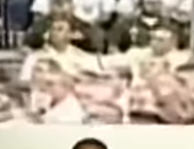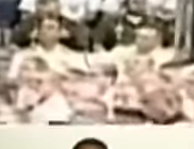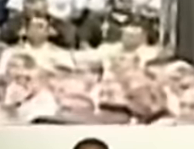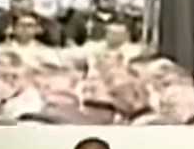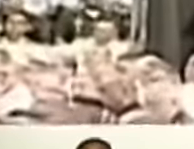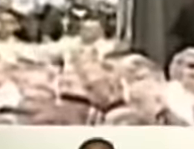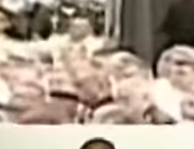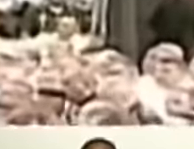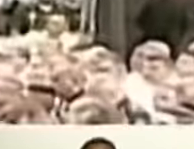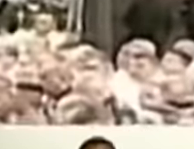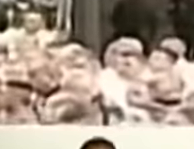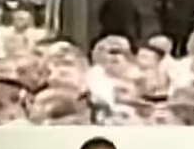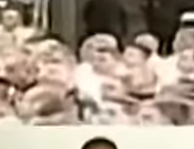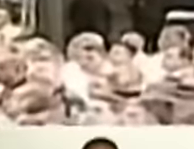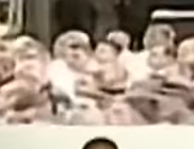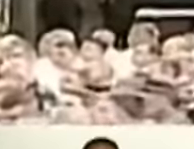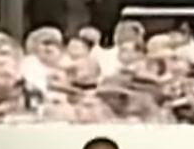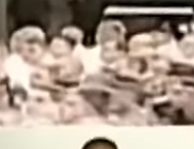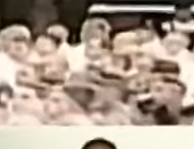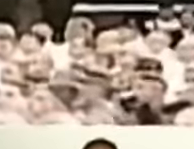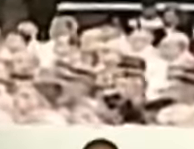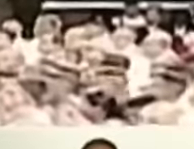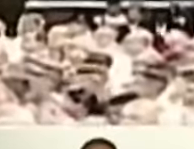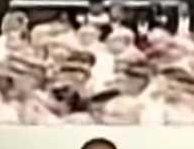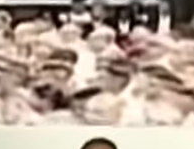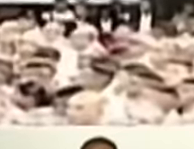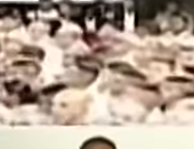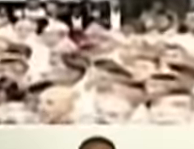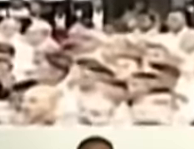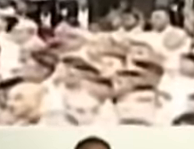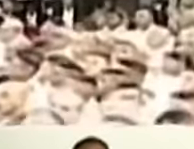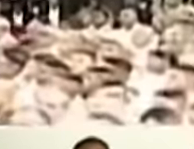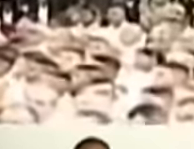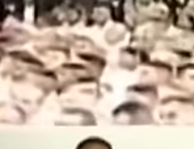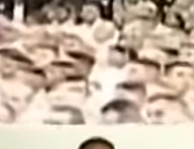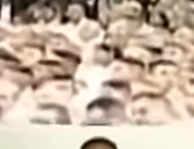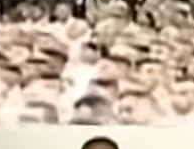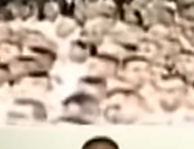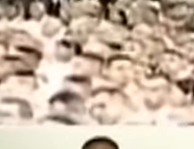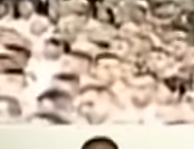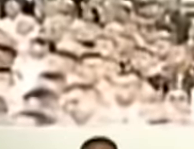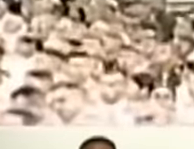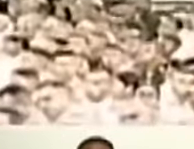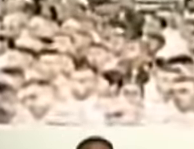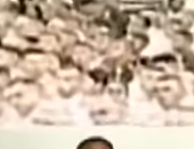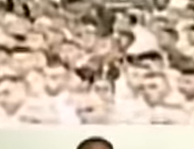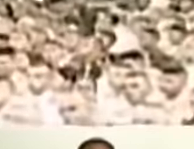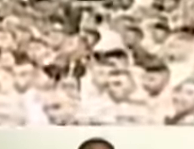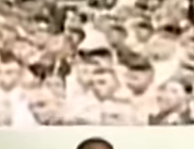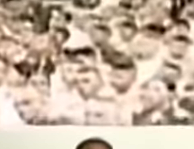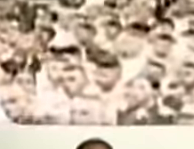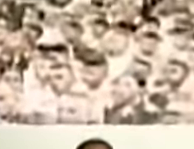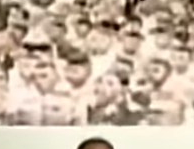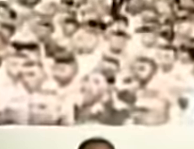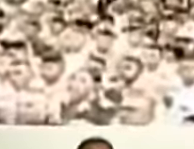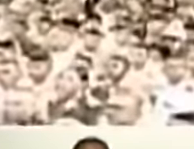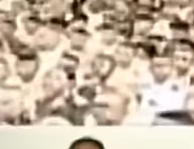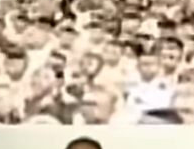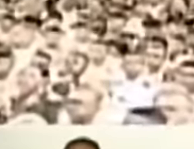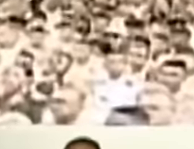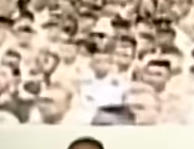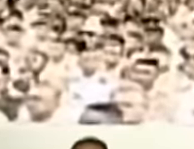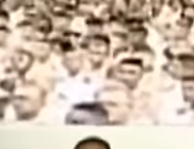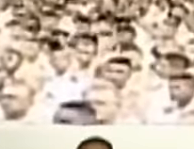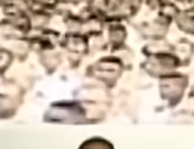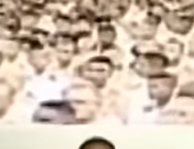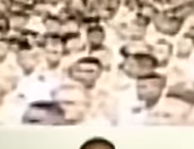protocolo de Puerto España, y el pueblo salió a las calles, hubo movilizaciones. después se llegó a un acuerdo y se